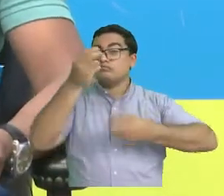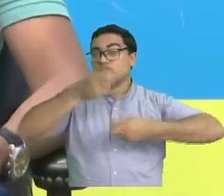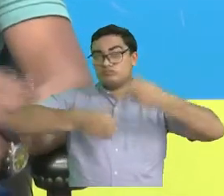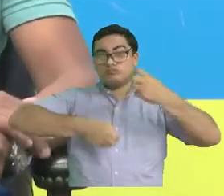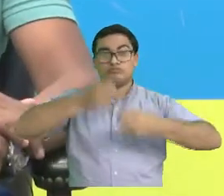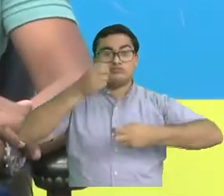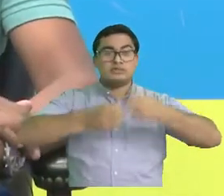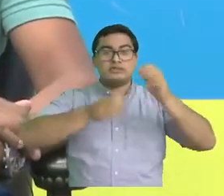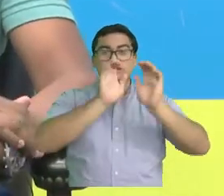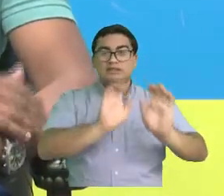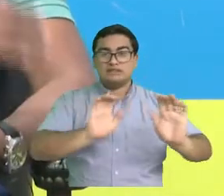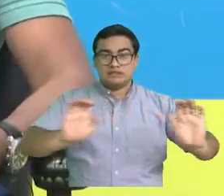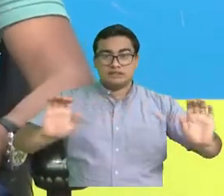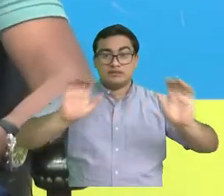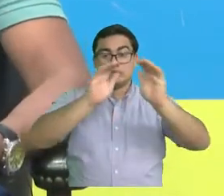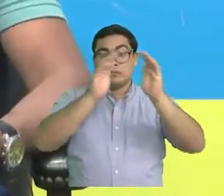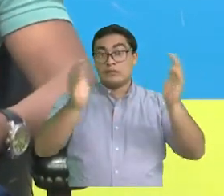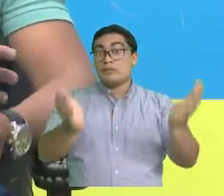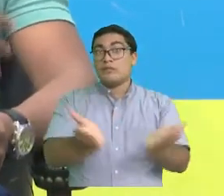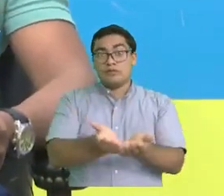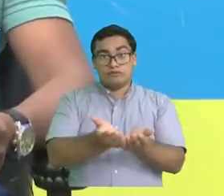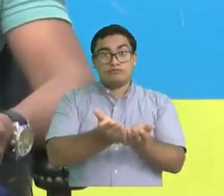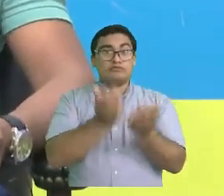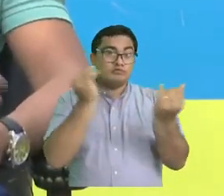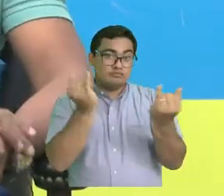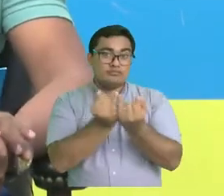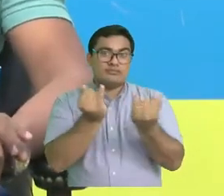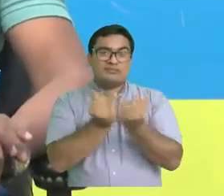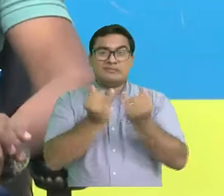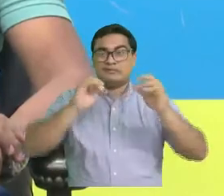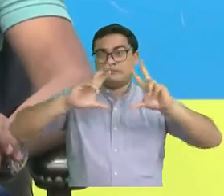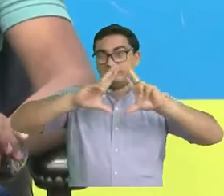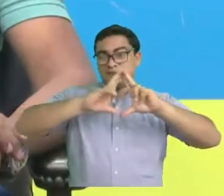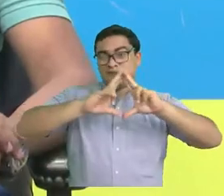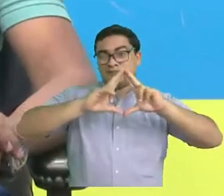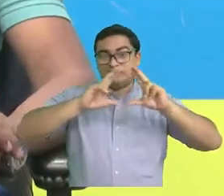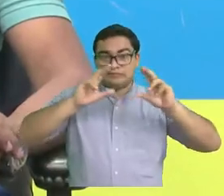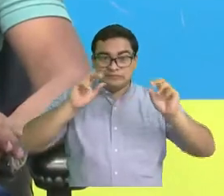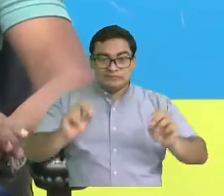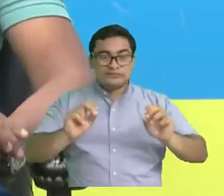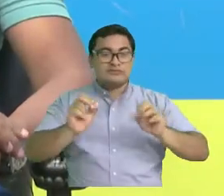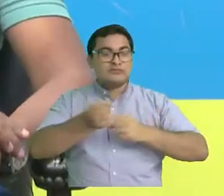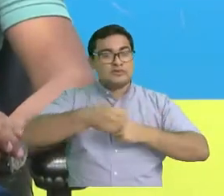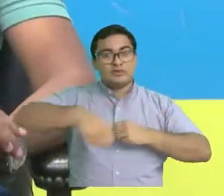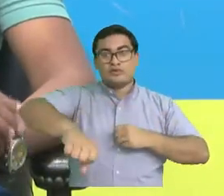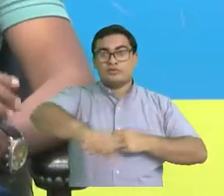mundo. Obviamente nuestra Nicaragua, nuestra sociedad, nuestra familia no está...